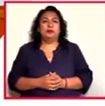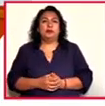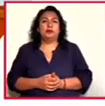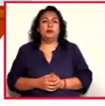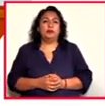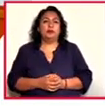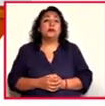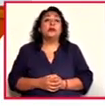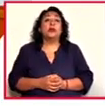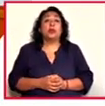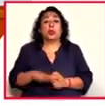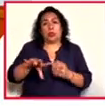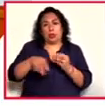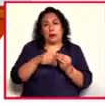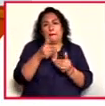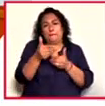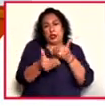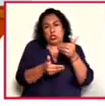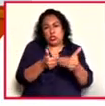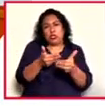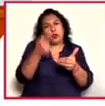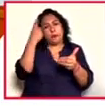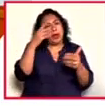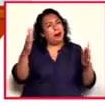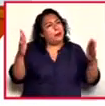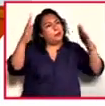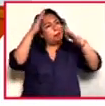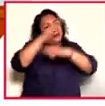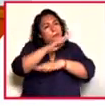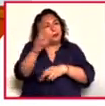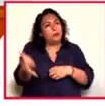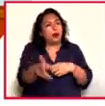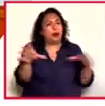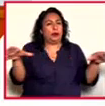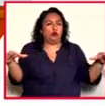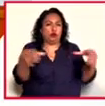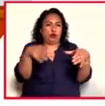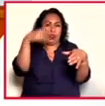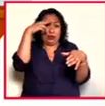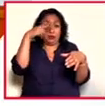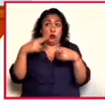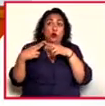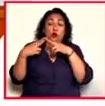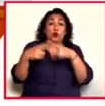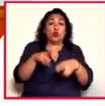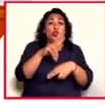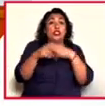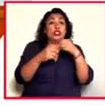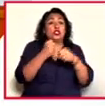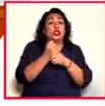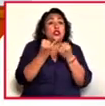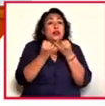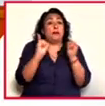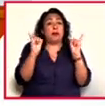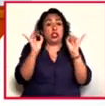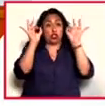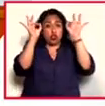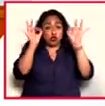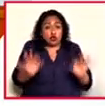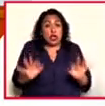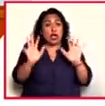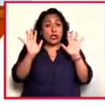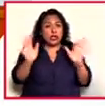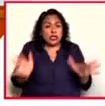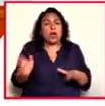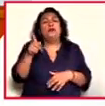Como parte del proceso de reconciliación con pueblos y comunidades de México y a dos siglos de la consumación de la independencia del país, se realizó en Quintana